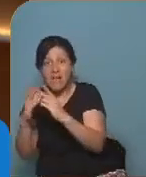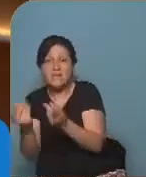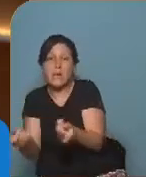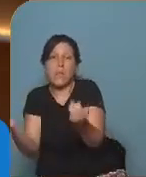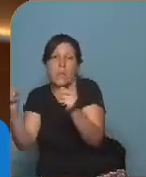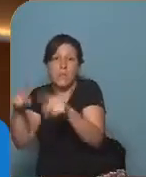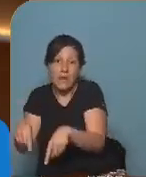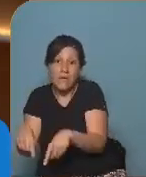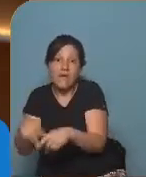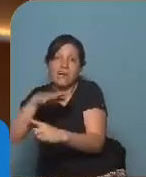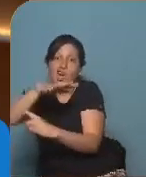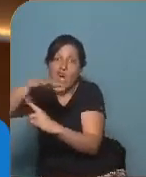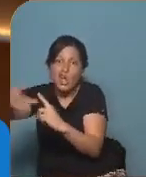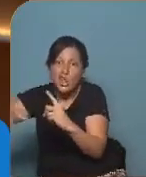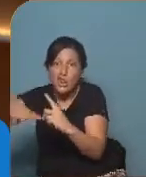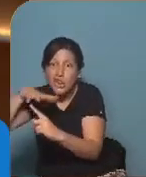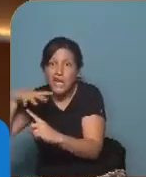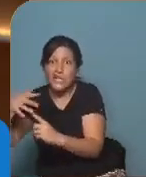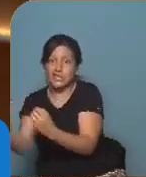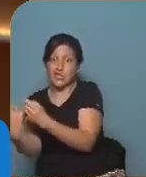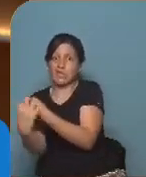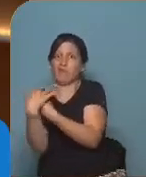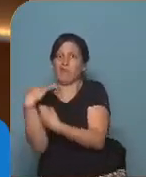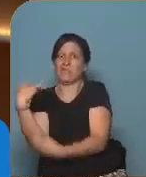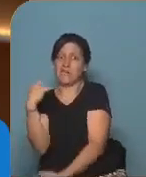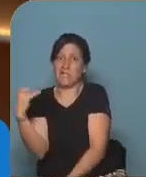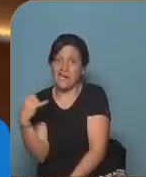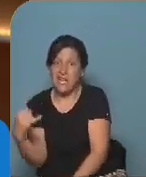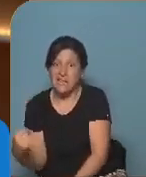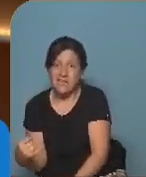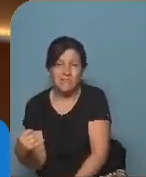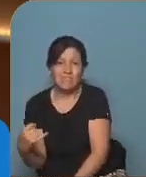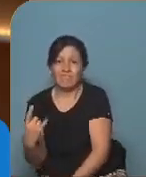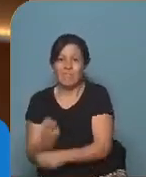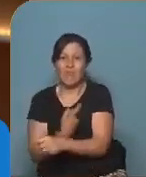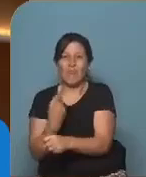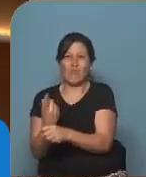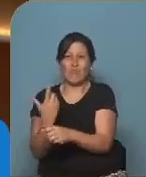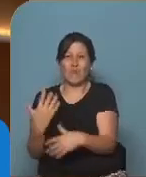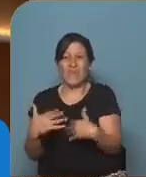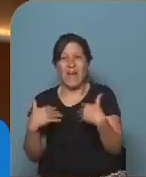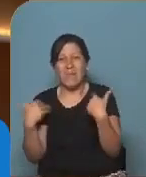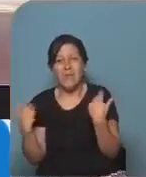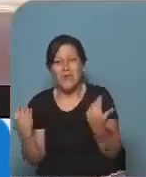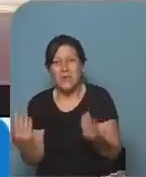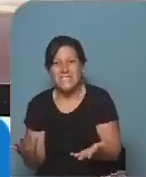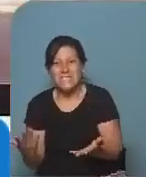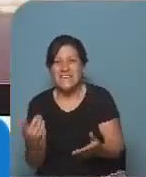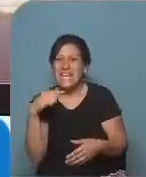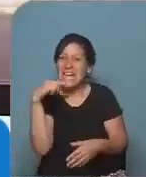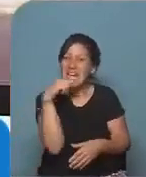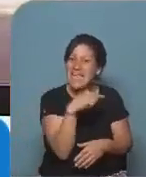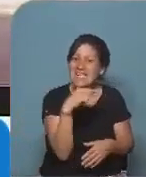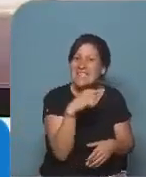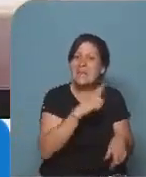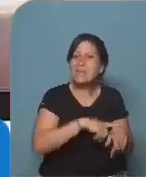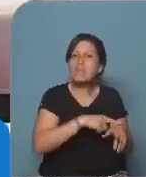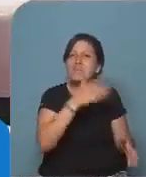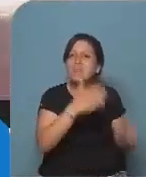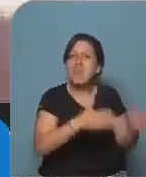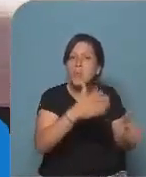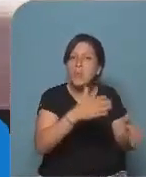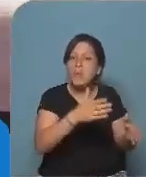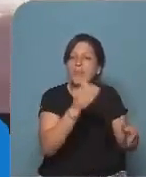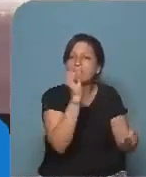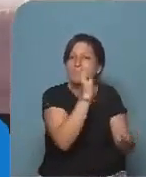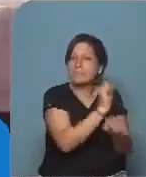que nuevamente, precisamente, en lugar de aprovechar ese espacio de internamiento, ¿para qué? Para